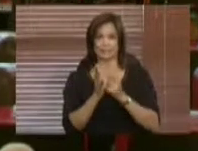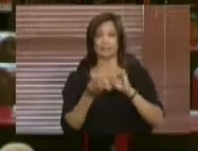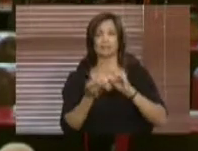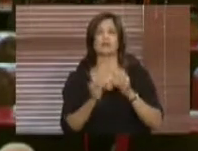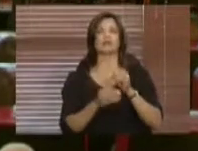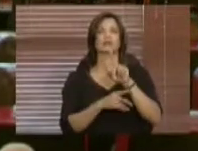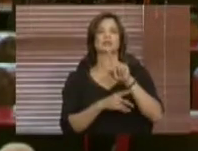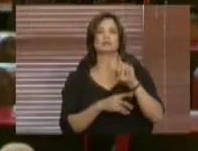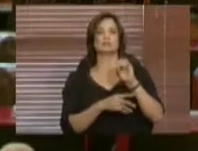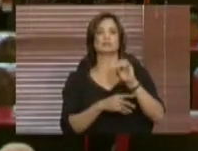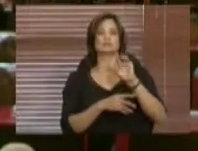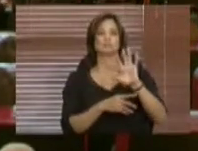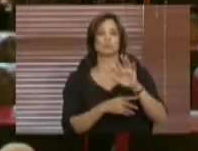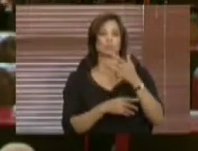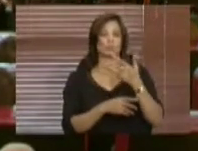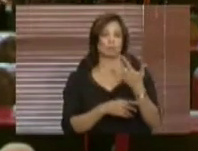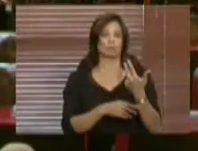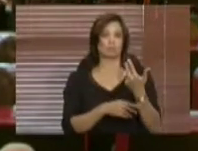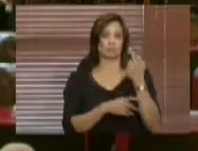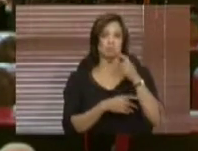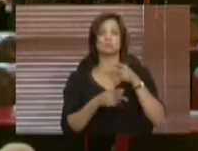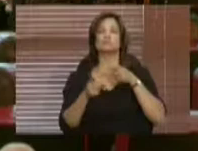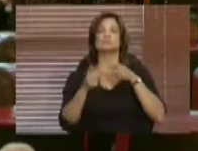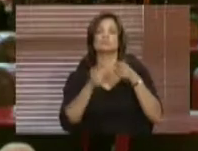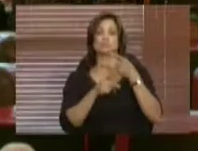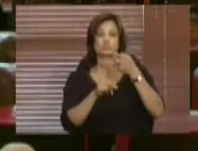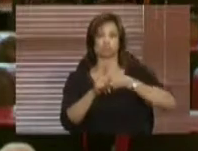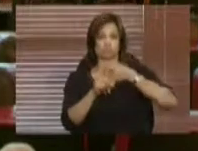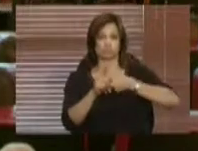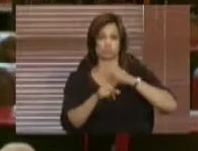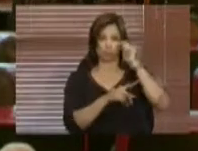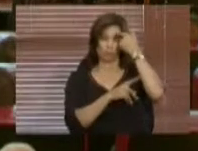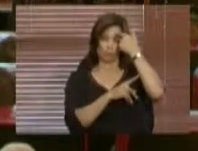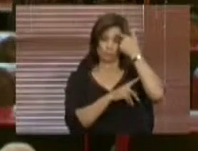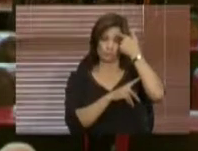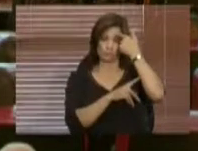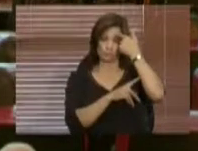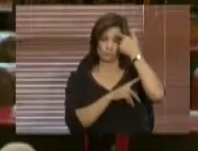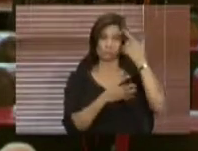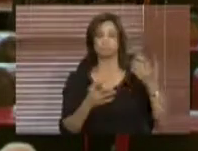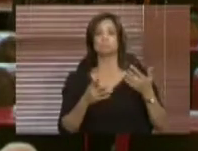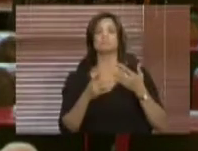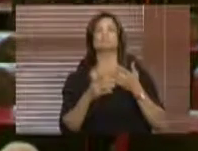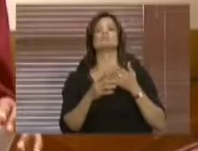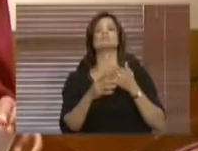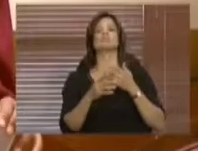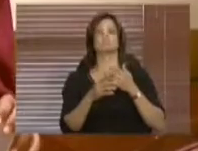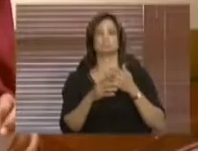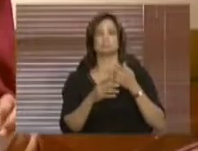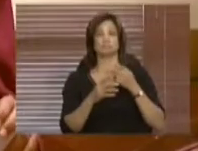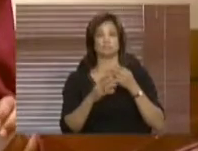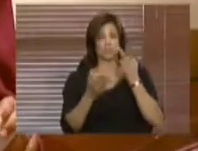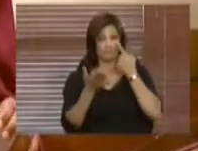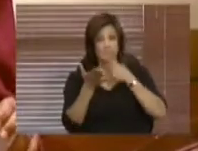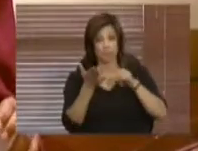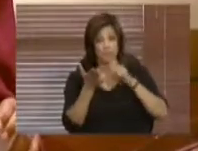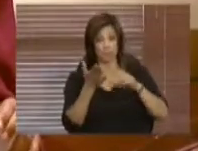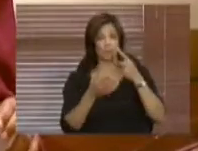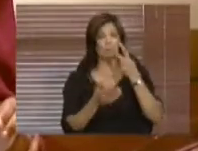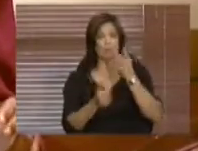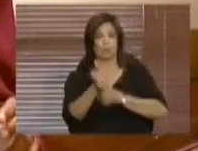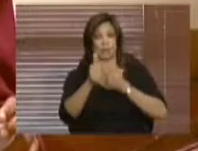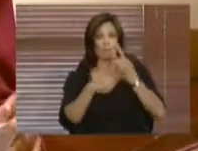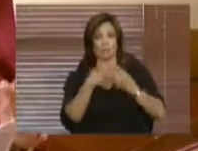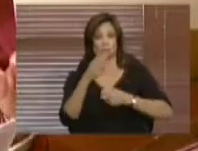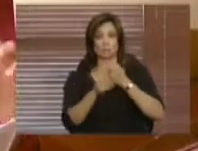número 105-13 sobre regulación salarial del Estado Dominicano, que prevé la revisión cada 2 años